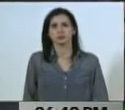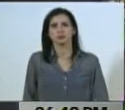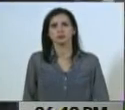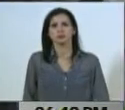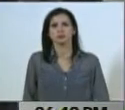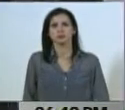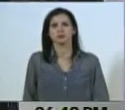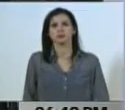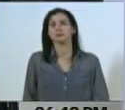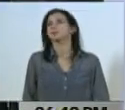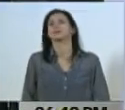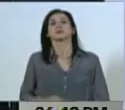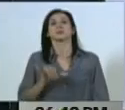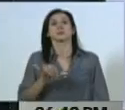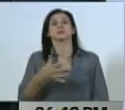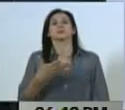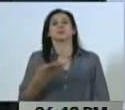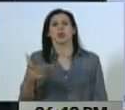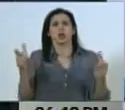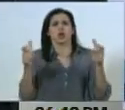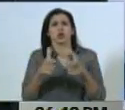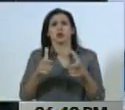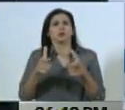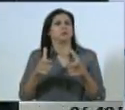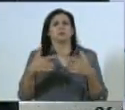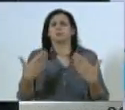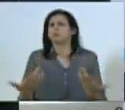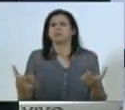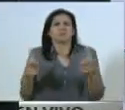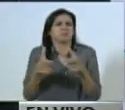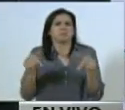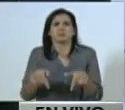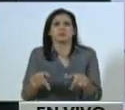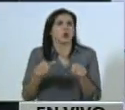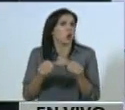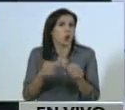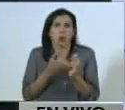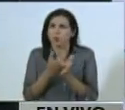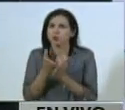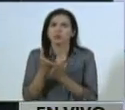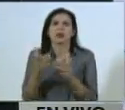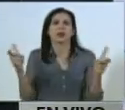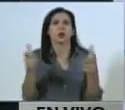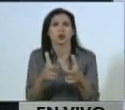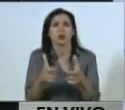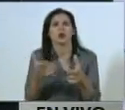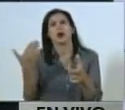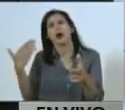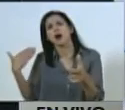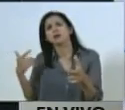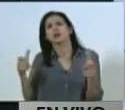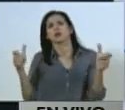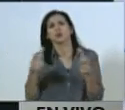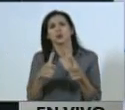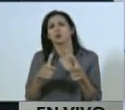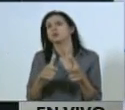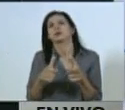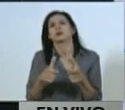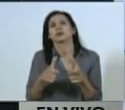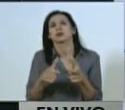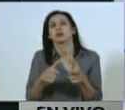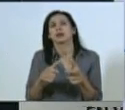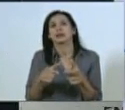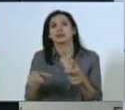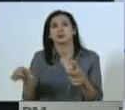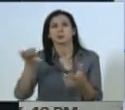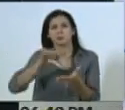Council. Y esta reunión no fue más que una prolongación de la reunión que habíamos sostenido ya en Estambul